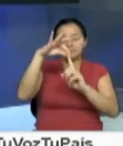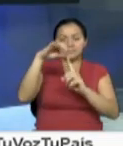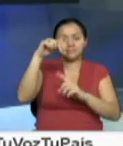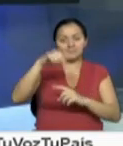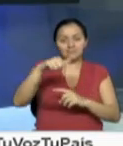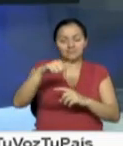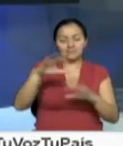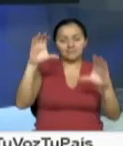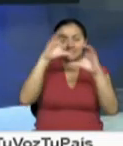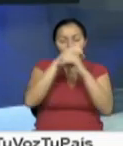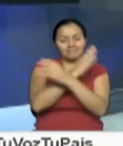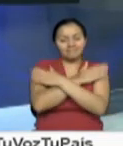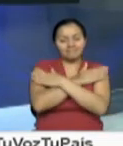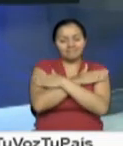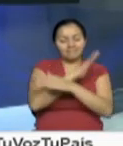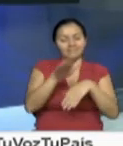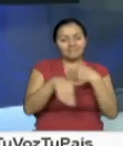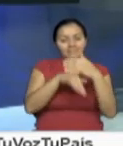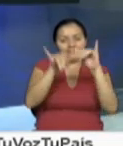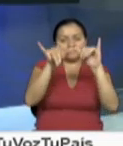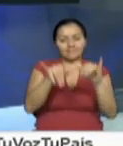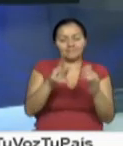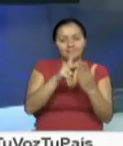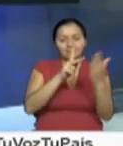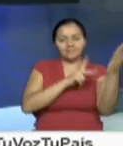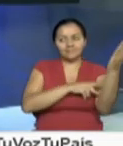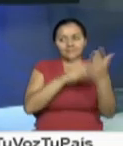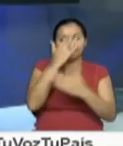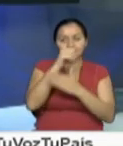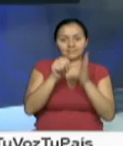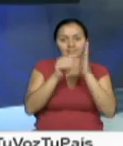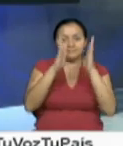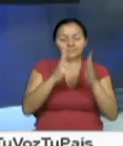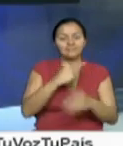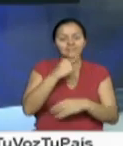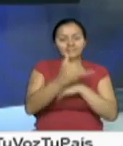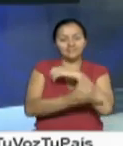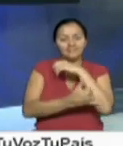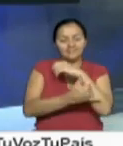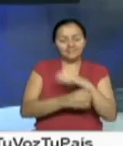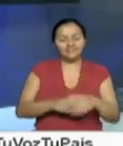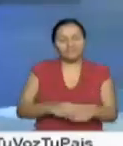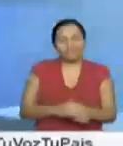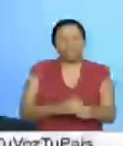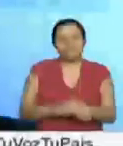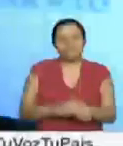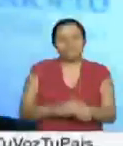esta noche. Un fuerte abrazo y quédense con la programación de Teleciudadana, tu voz, tu país.